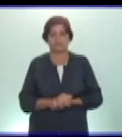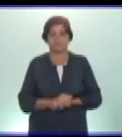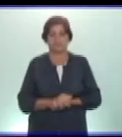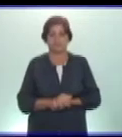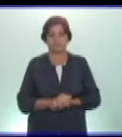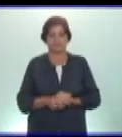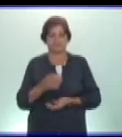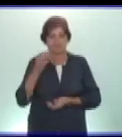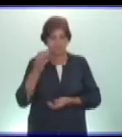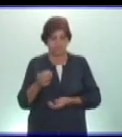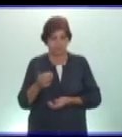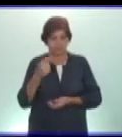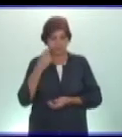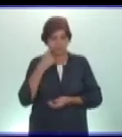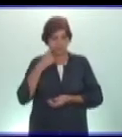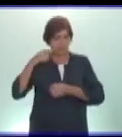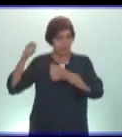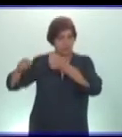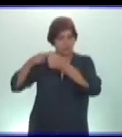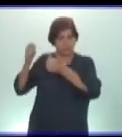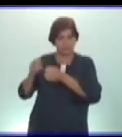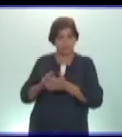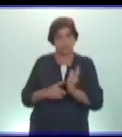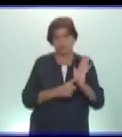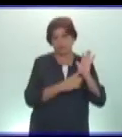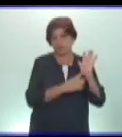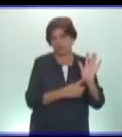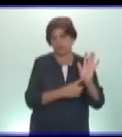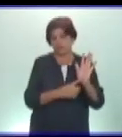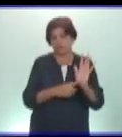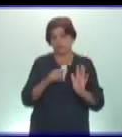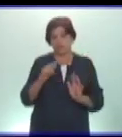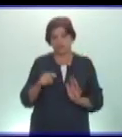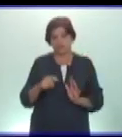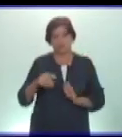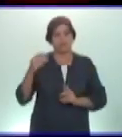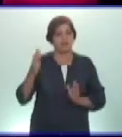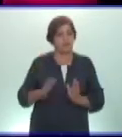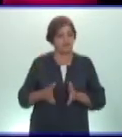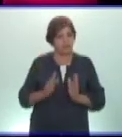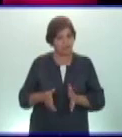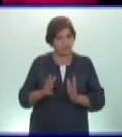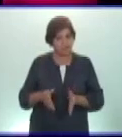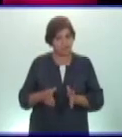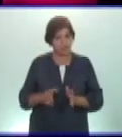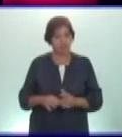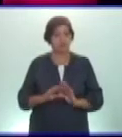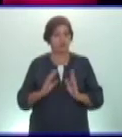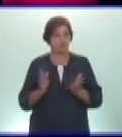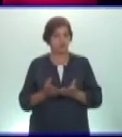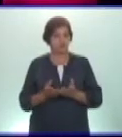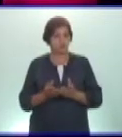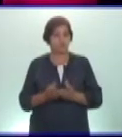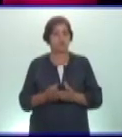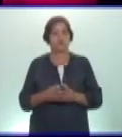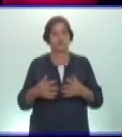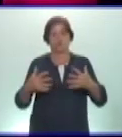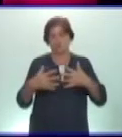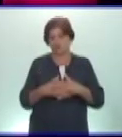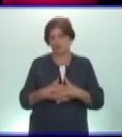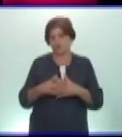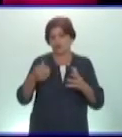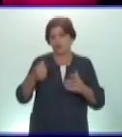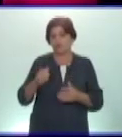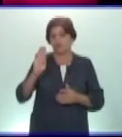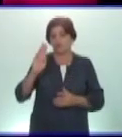Estoy segura que con este material que les presenté, ustedes fueron capaces de ejercitar lo correspondiente al adverbio,